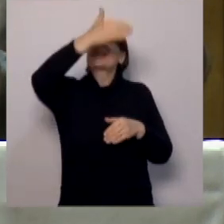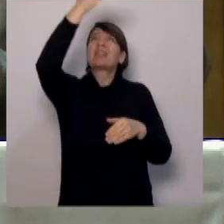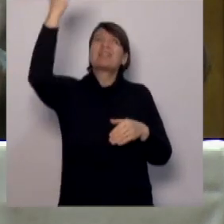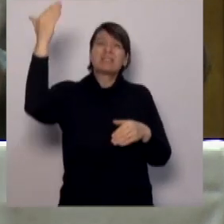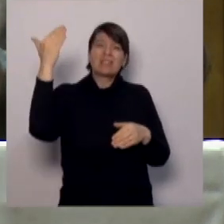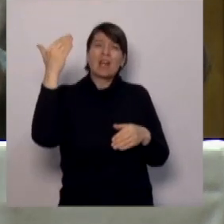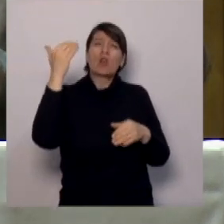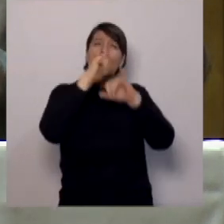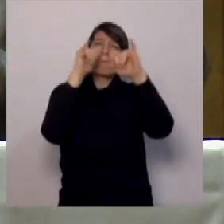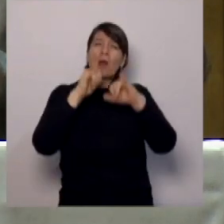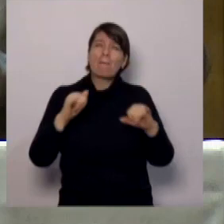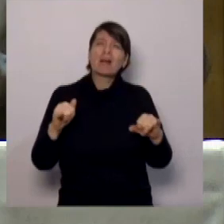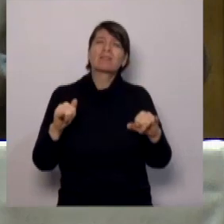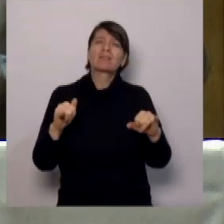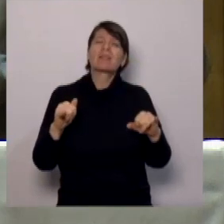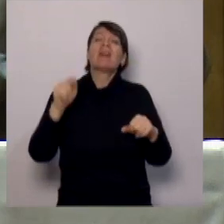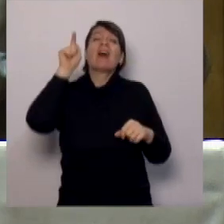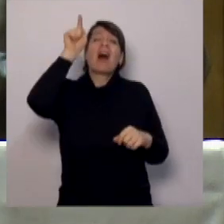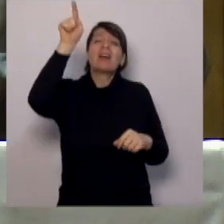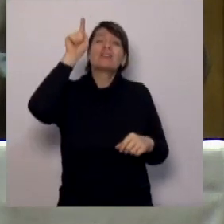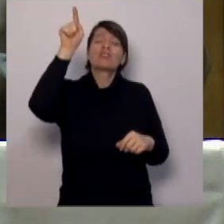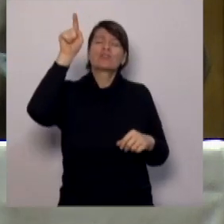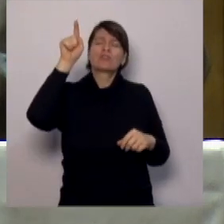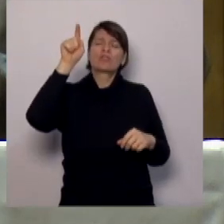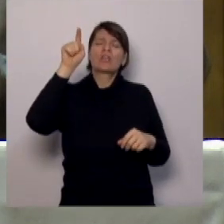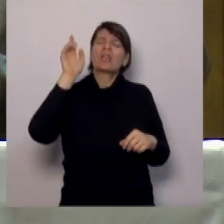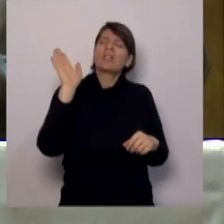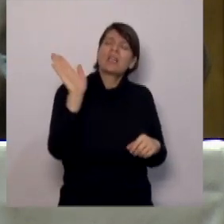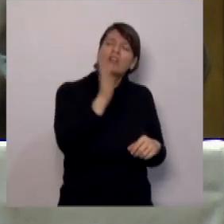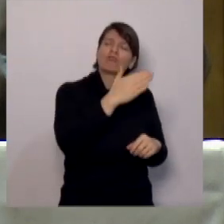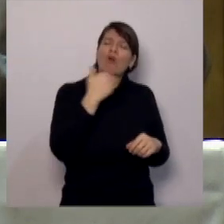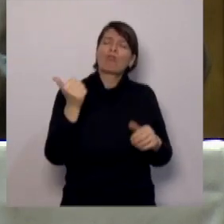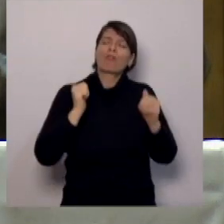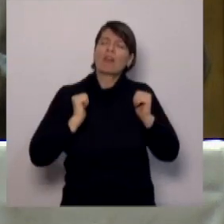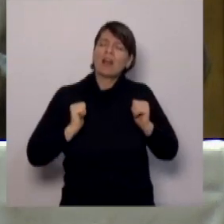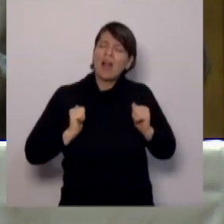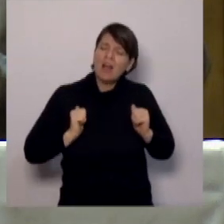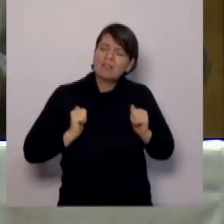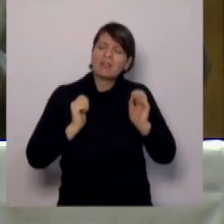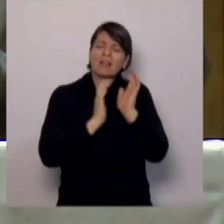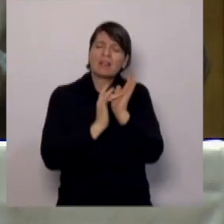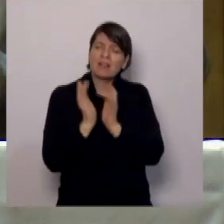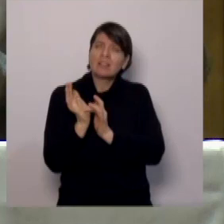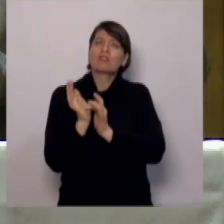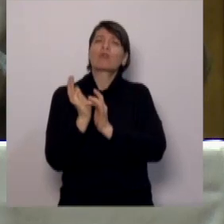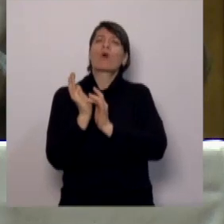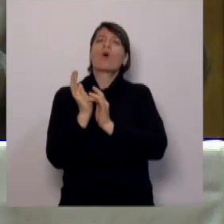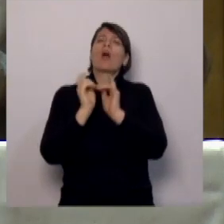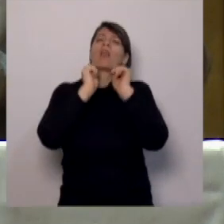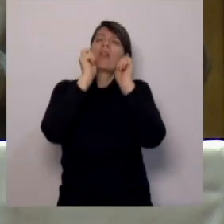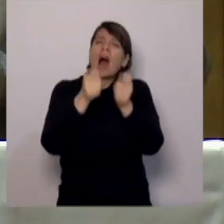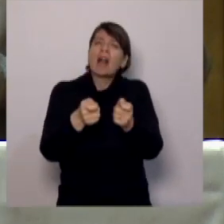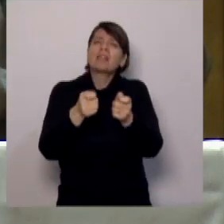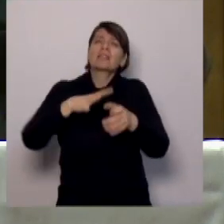paz. A ellos, Señor, y a cuantos descansan en Cristo, concédeles